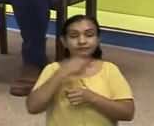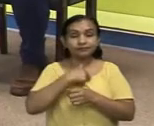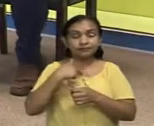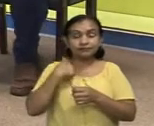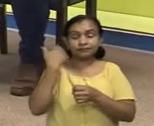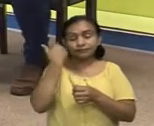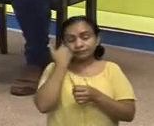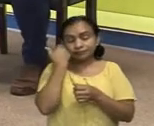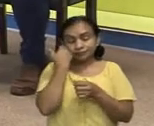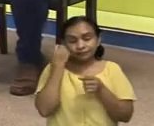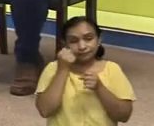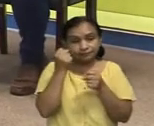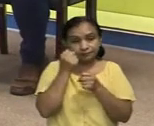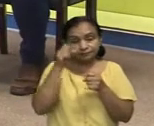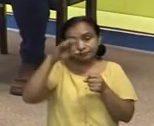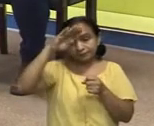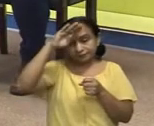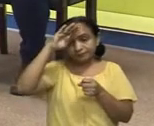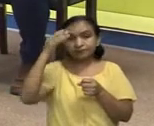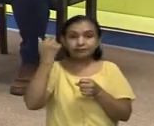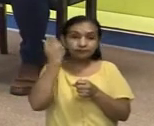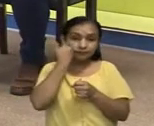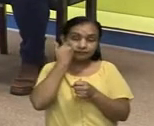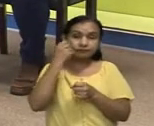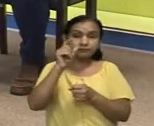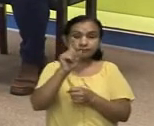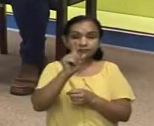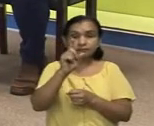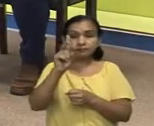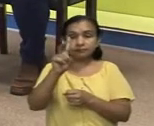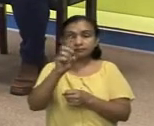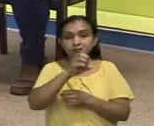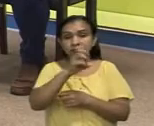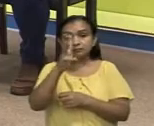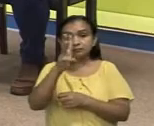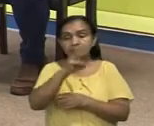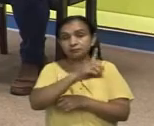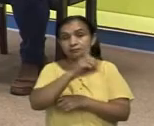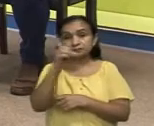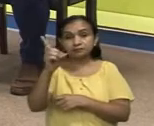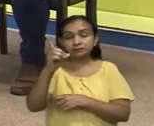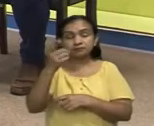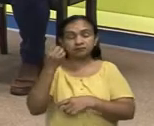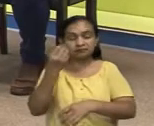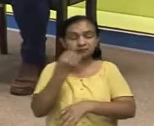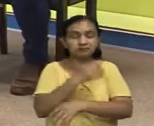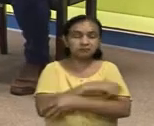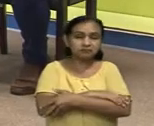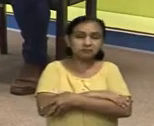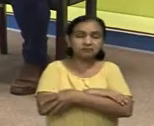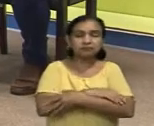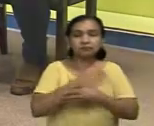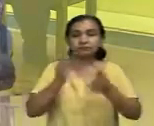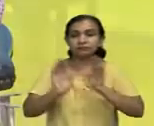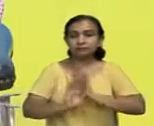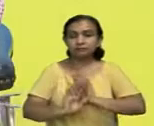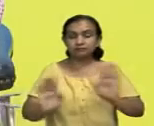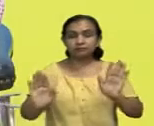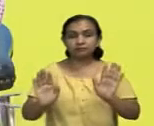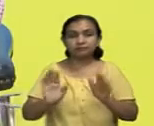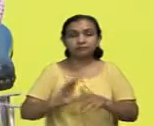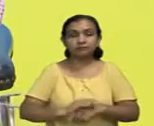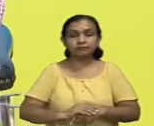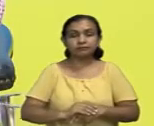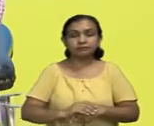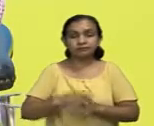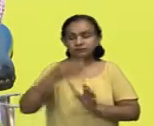febril, que este tiene 1 a 3 días. Uno solo puede presentar fiebre, algún dolor muscular, alguna molestia, tú dices un